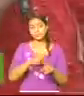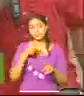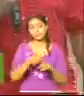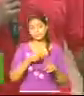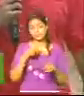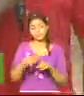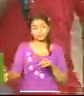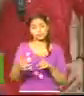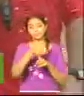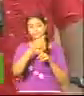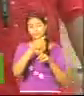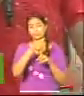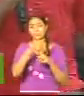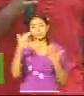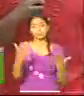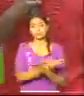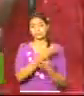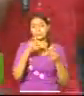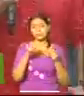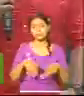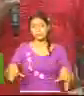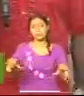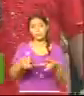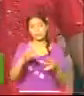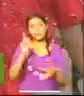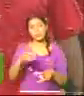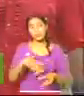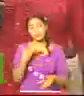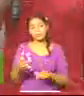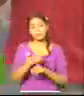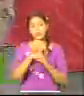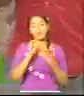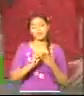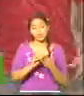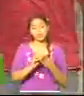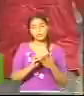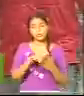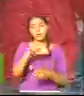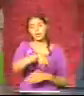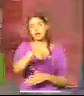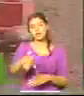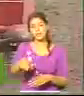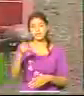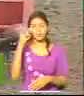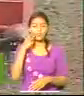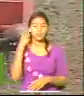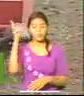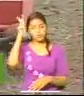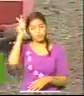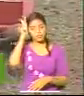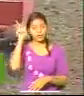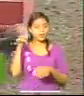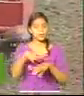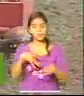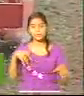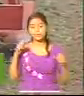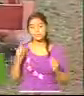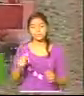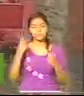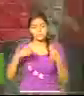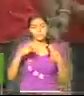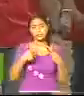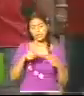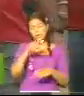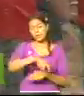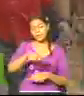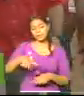se combatió, logramos erradicar el latifundio en la zona y además logramos reivindicar a los camaradas de la etnia guayú y a una gran cantidad